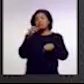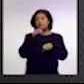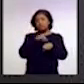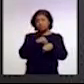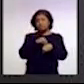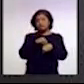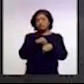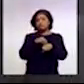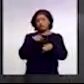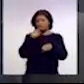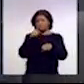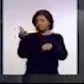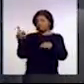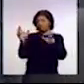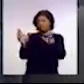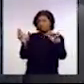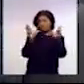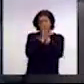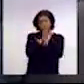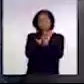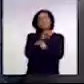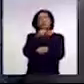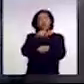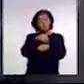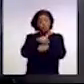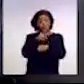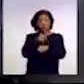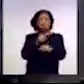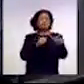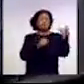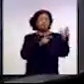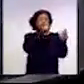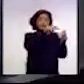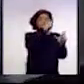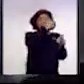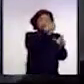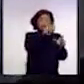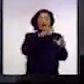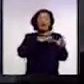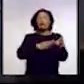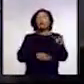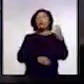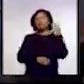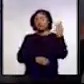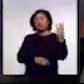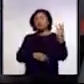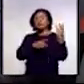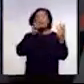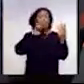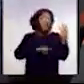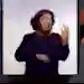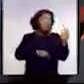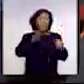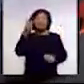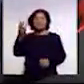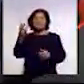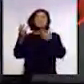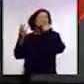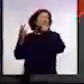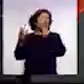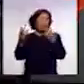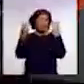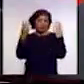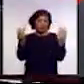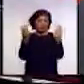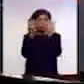qué de los seis seleccionados tenemos a tres mujeres y tres hombres y tres y esto no